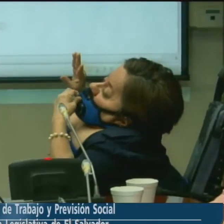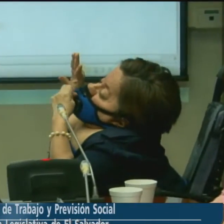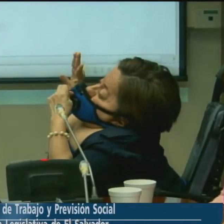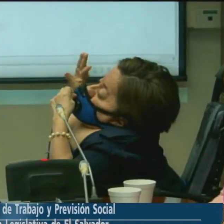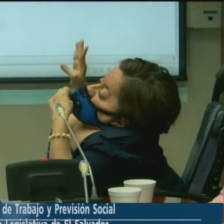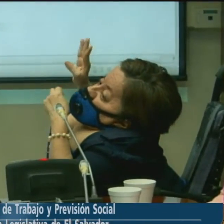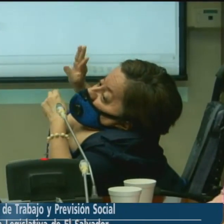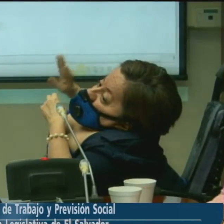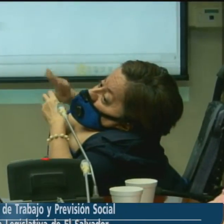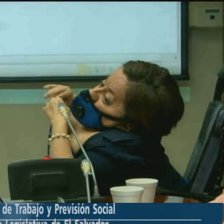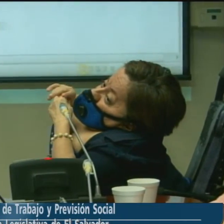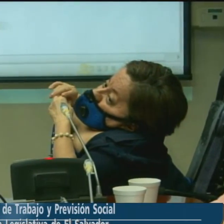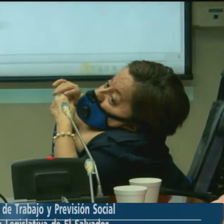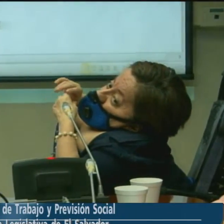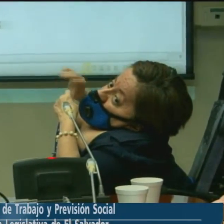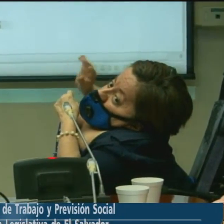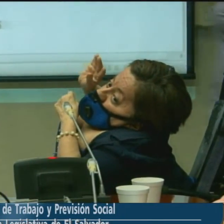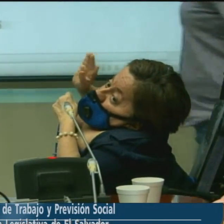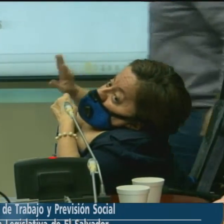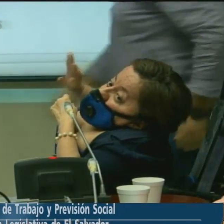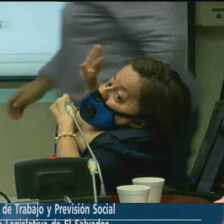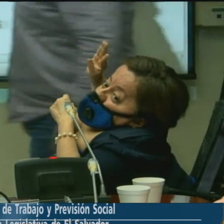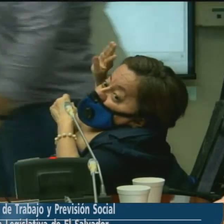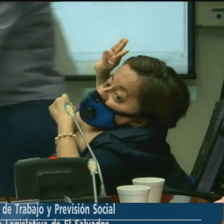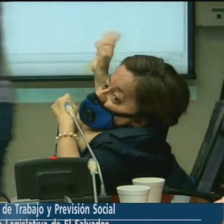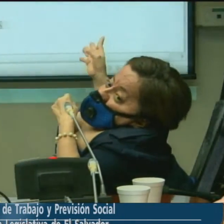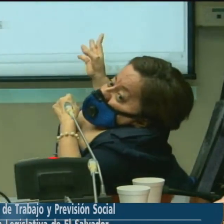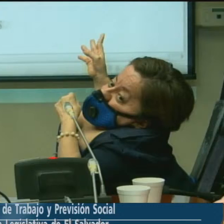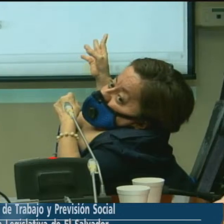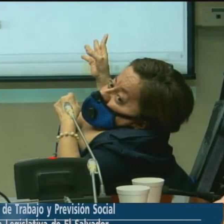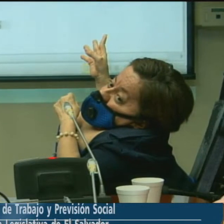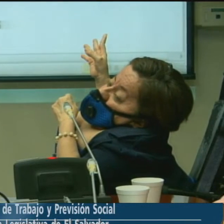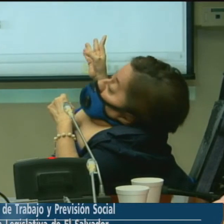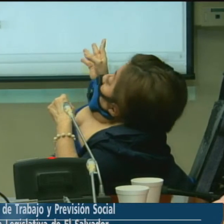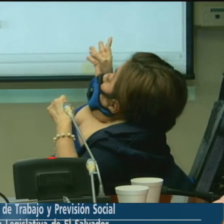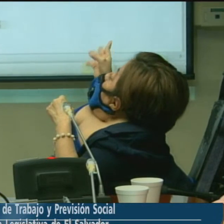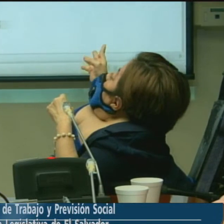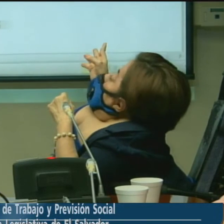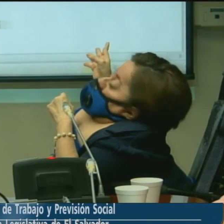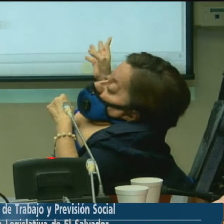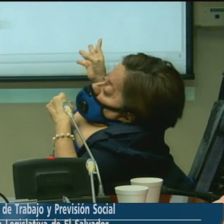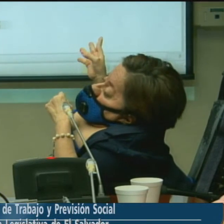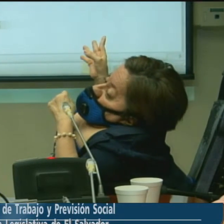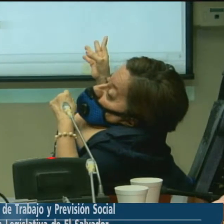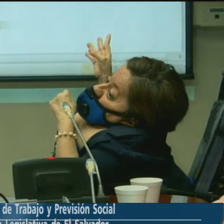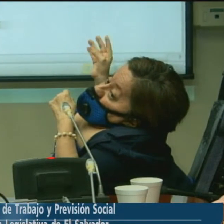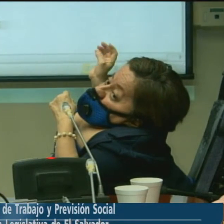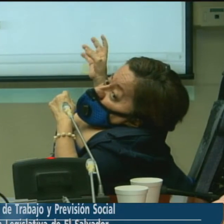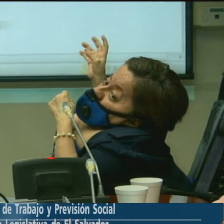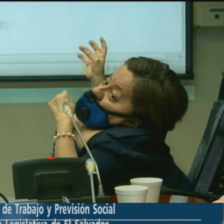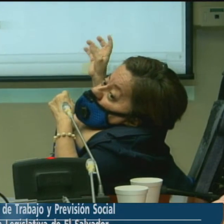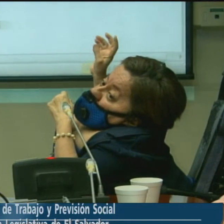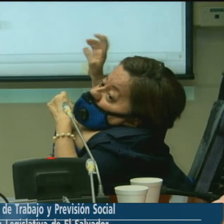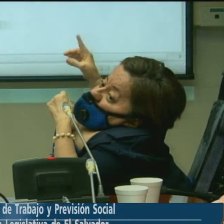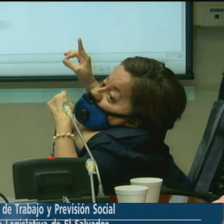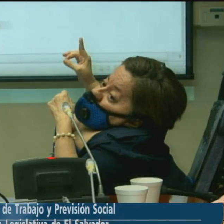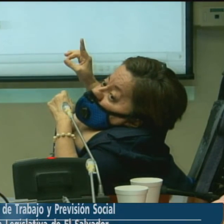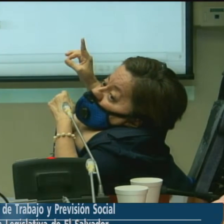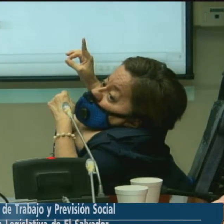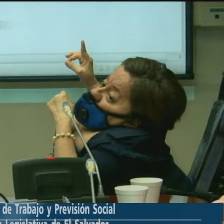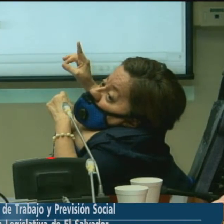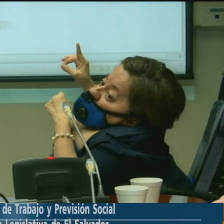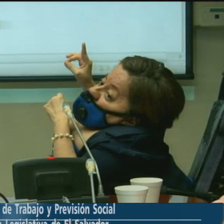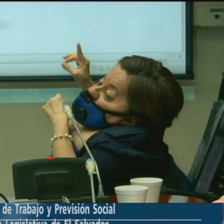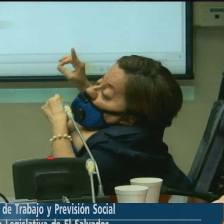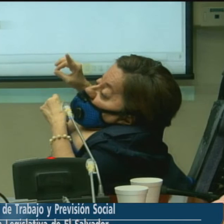no es que no esté de acuerdo con Código Procesal Laboral, no. Pero hago la